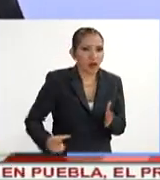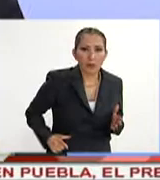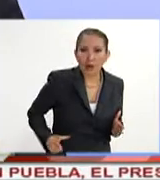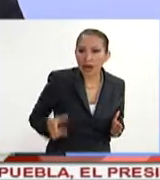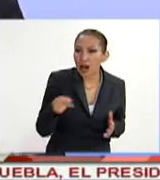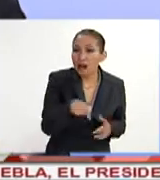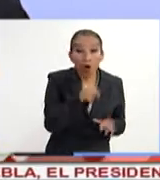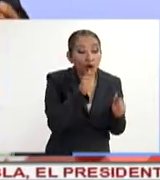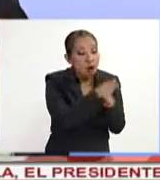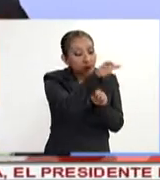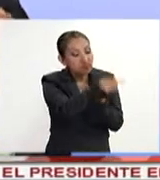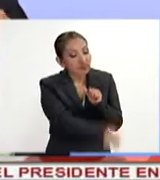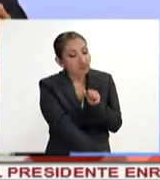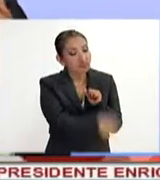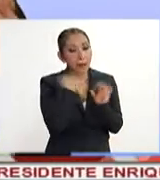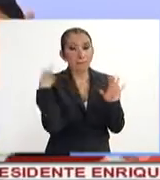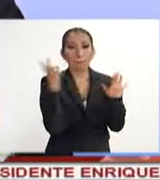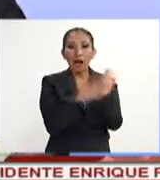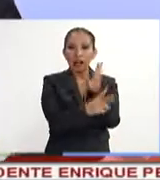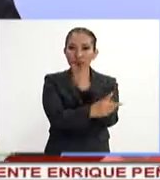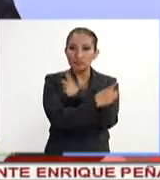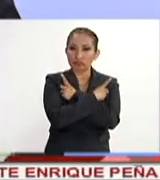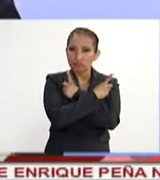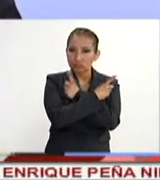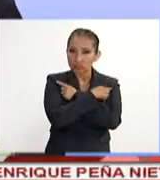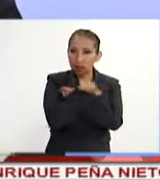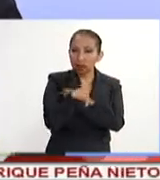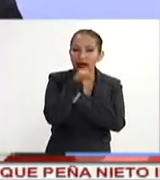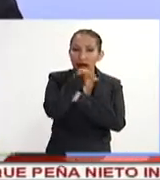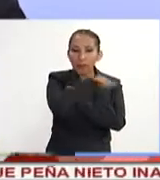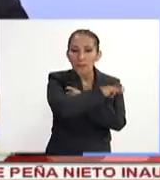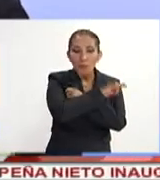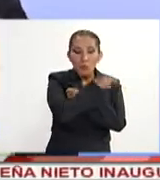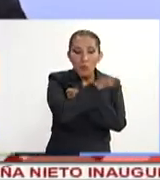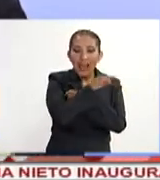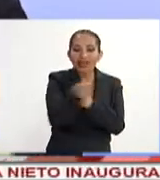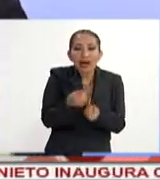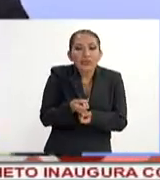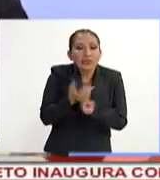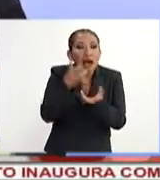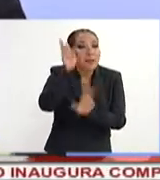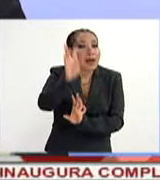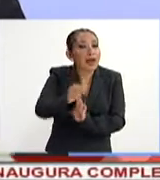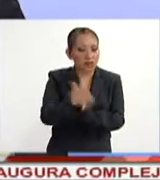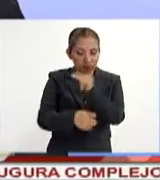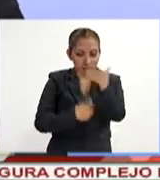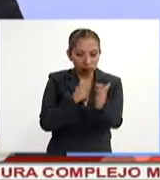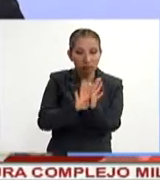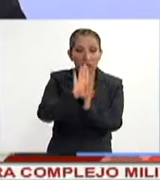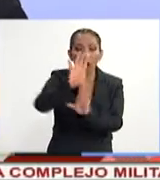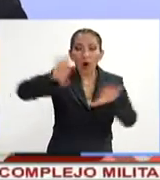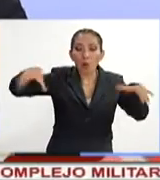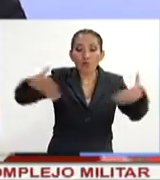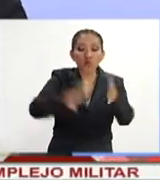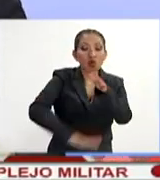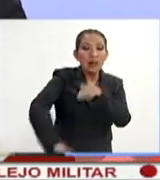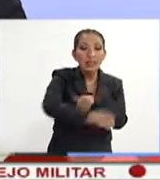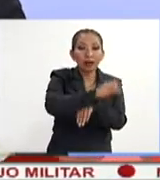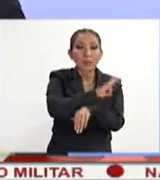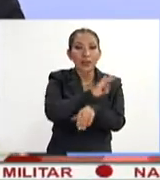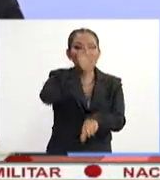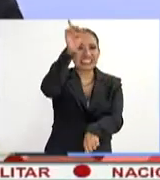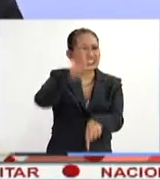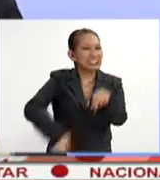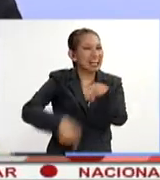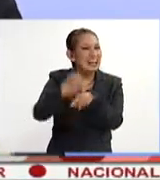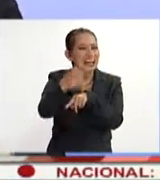público, con estructura de valores y con estructura que pueda aportar realmente al desarrollo de la comunidad y que podamos